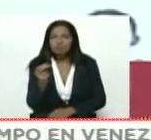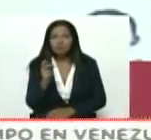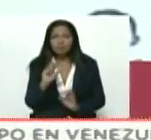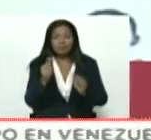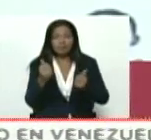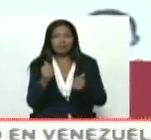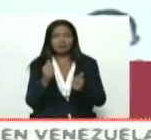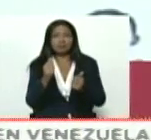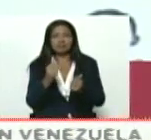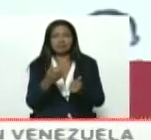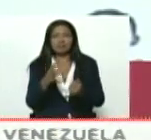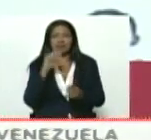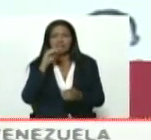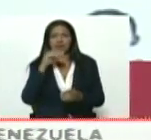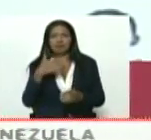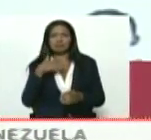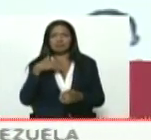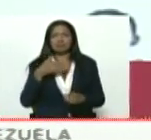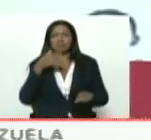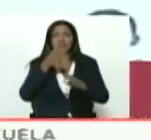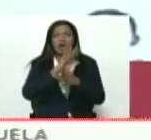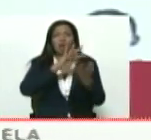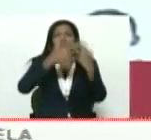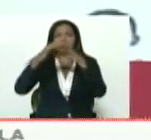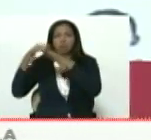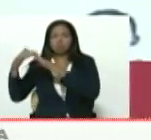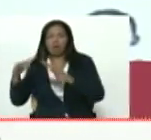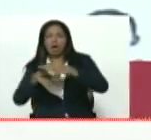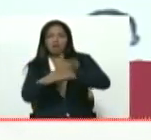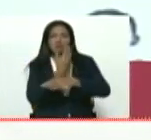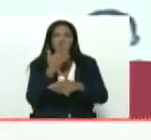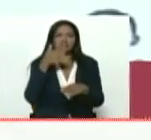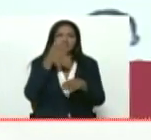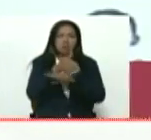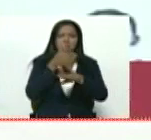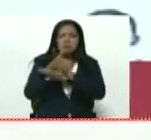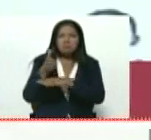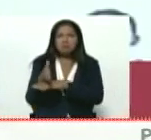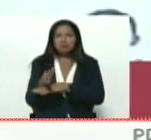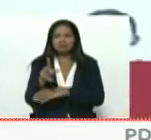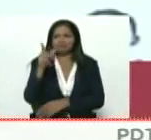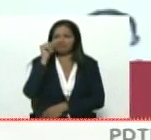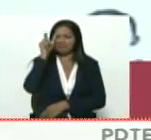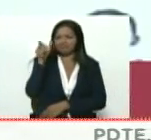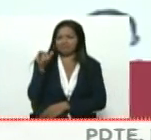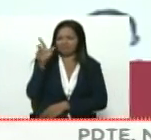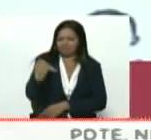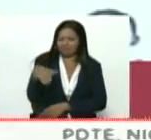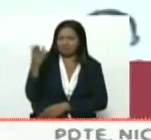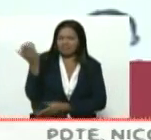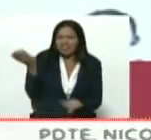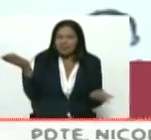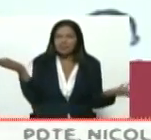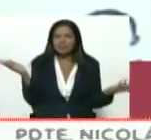Empiecen a hablar raro y cuando llegan al barrio, o llegan a la universidad, o llegan... ¿Este tipo qué le pasó? Mira cómo